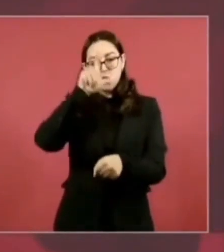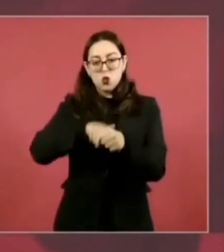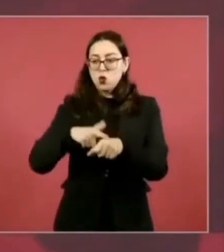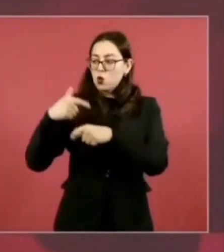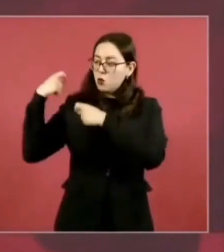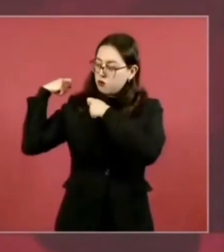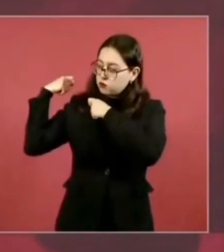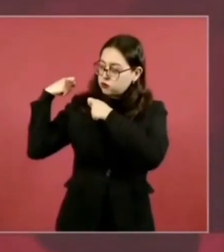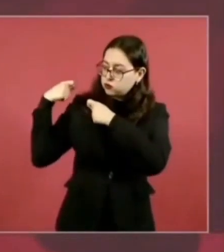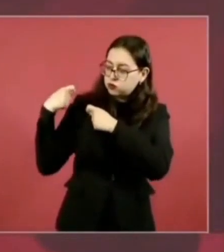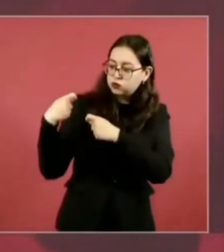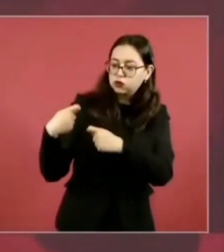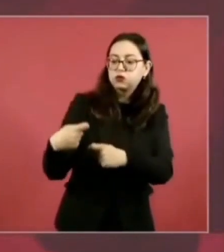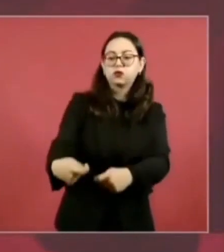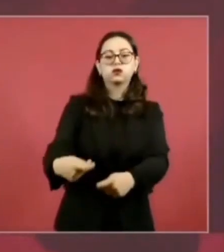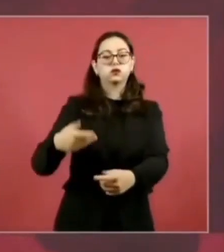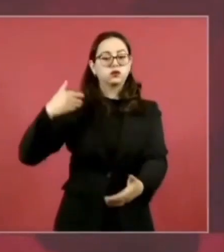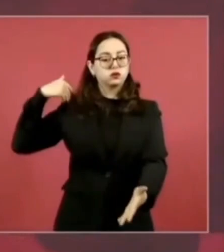culturas.